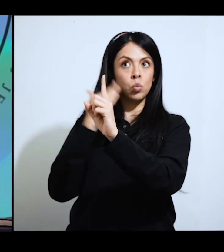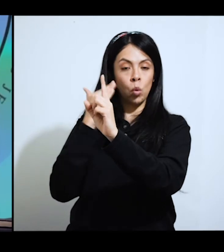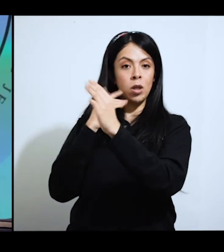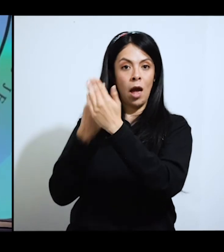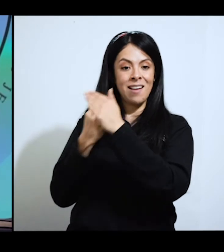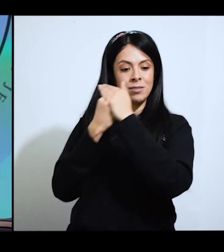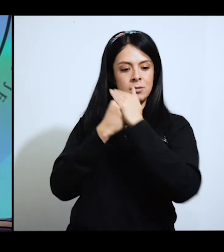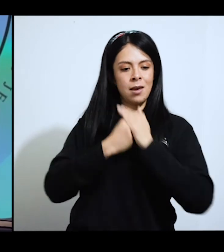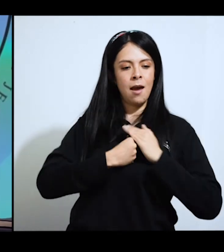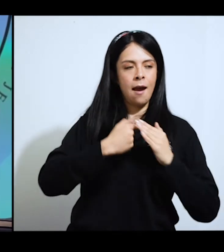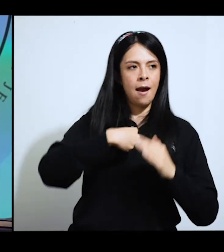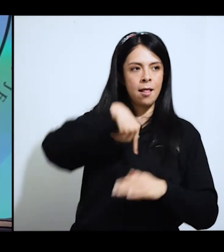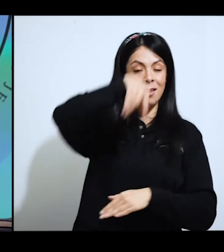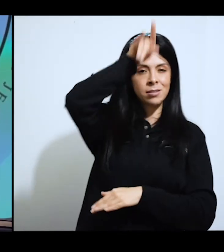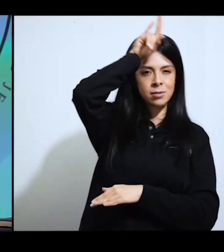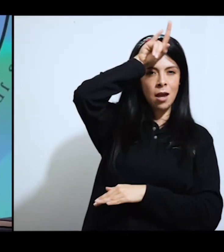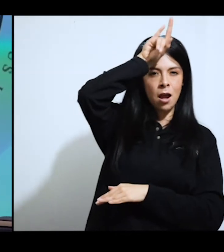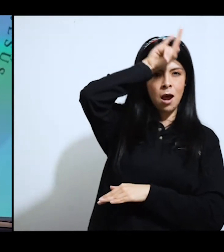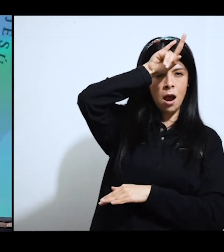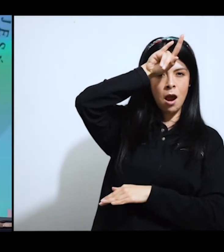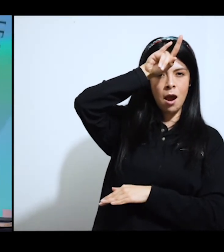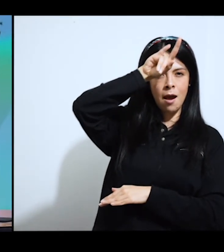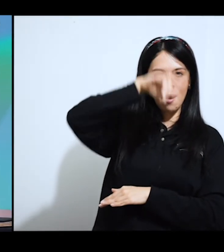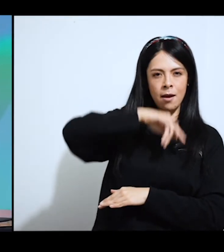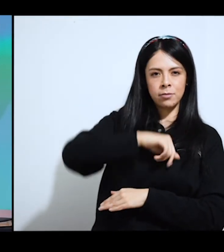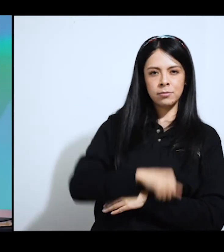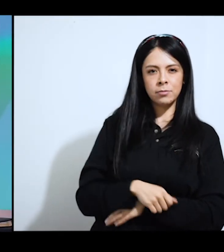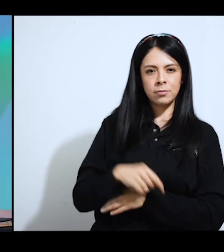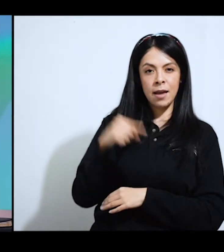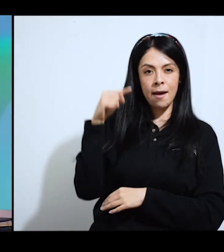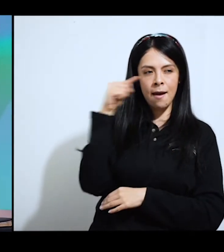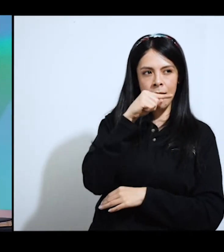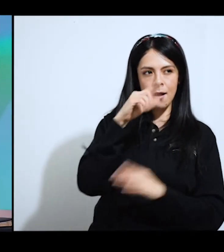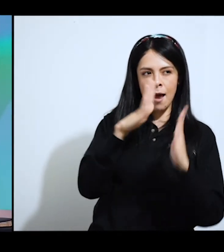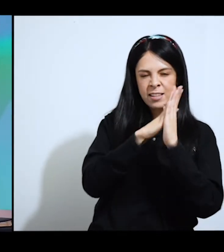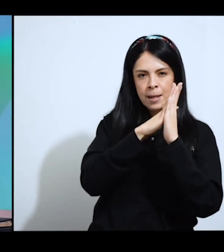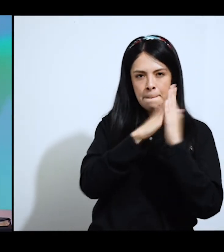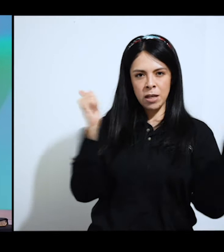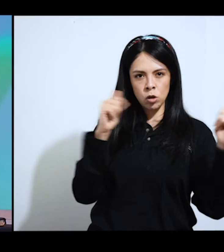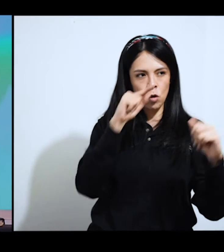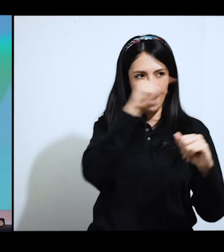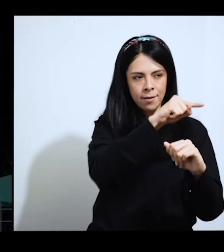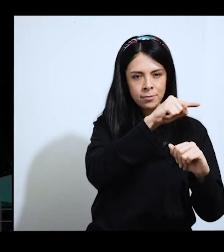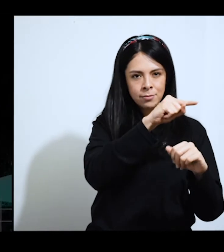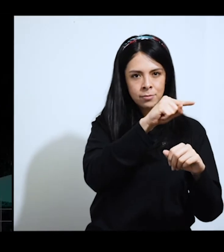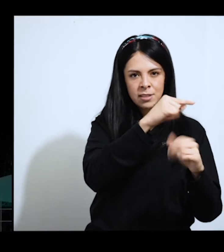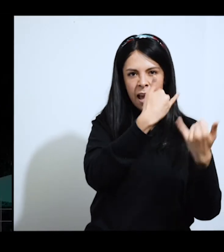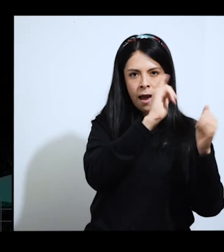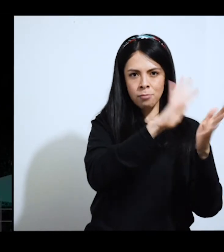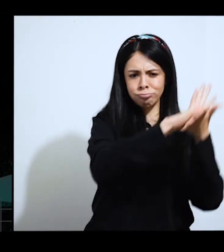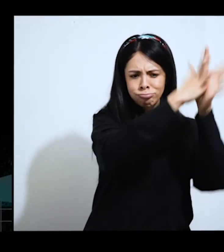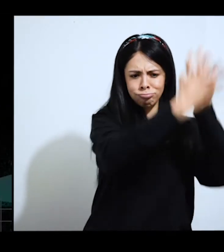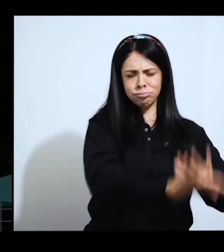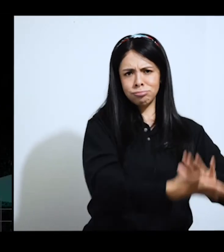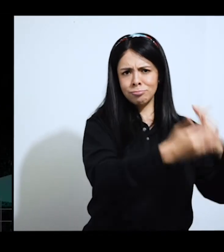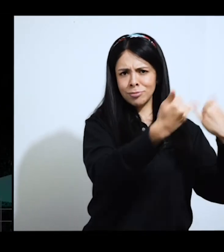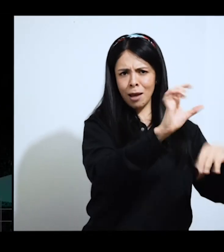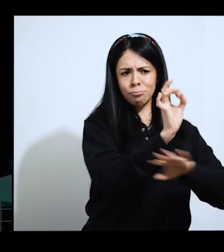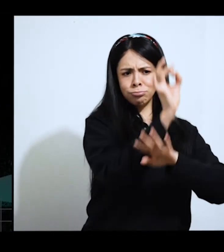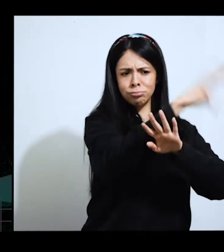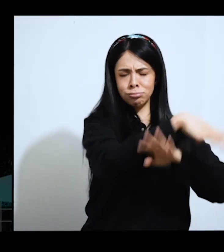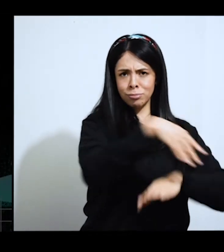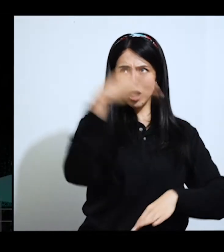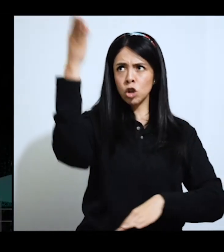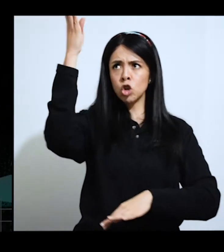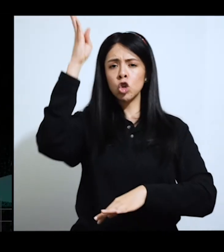diablo, ya es un enemigo derrotado. Dice Colosenses 2:15 que Dios desarmó a